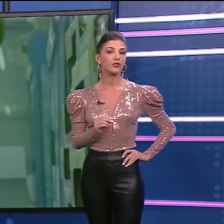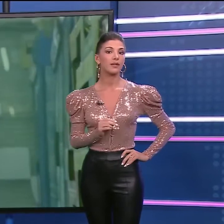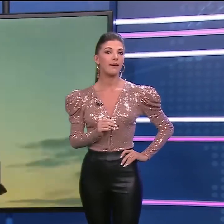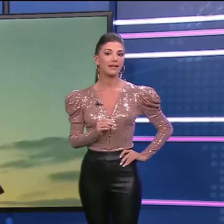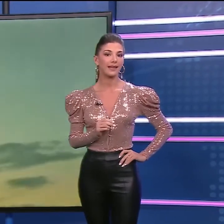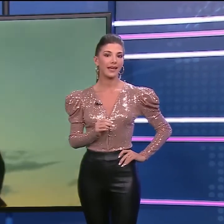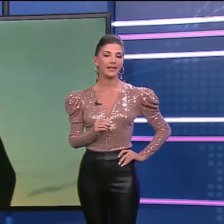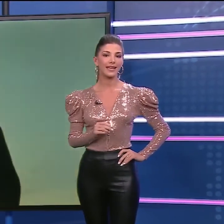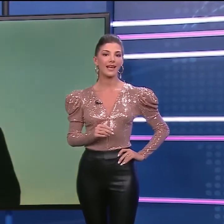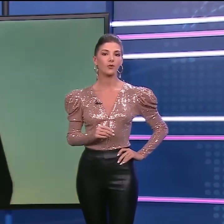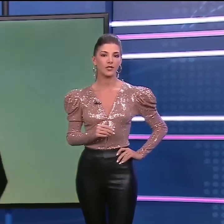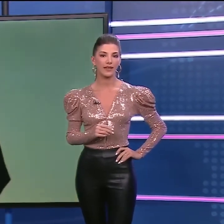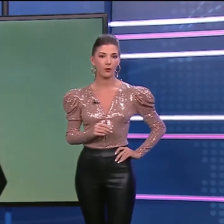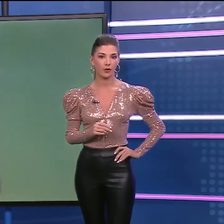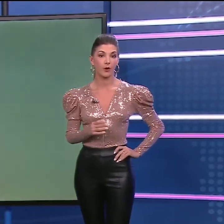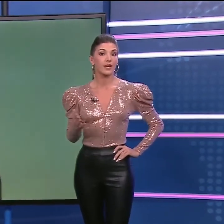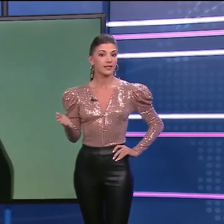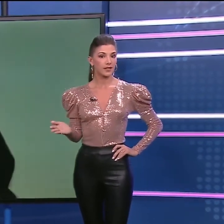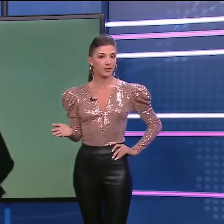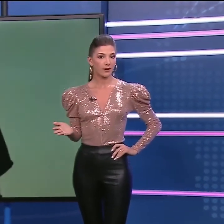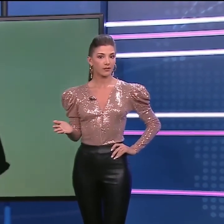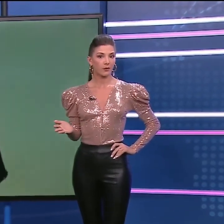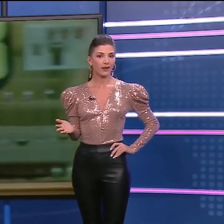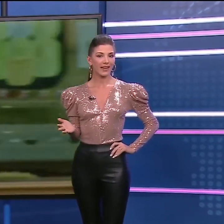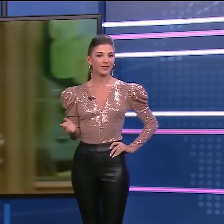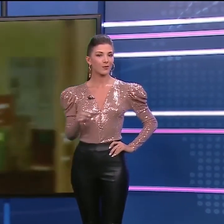UEFA Euro 2020 que inicia el 11 de junio.